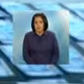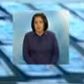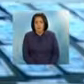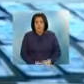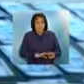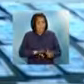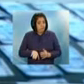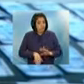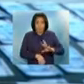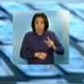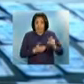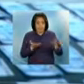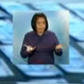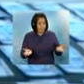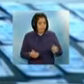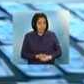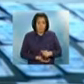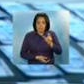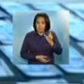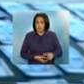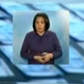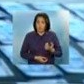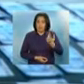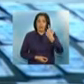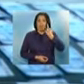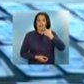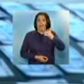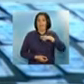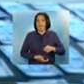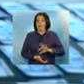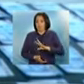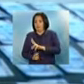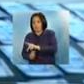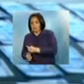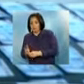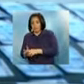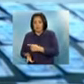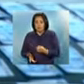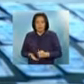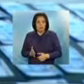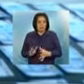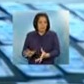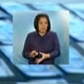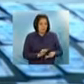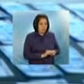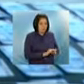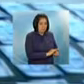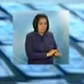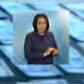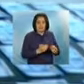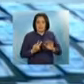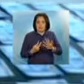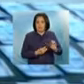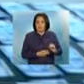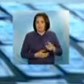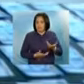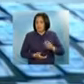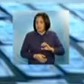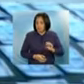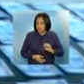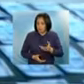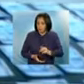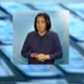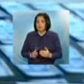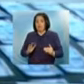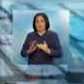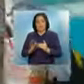Bueno, la delincuencia no tiene límites. Un sujeto simuló un asalto para apropiarse de casi 70 mil soles. Él trabajaba en una casa de cambios de Los